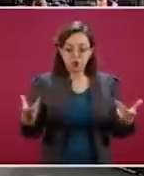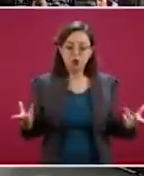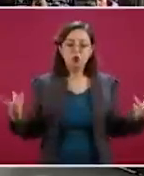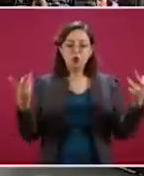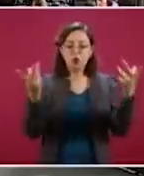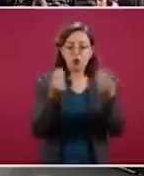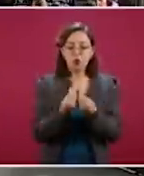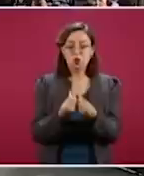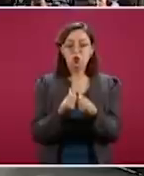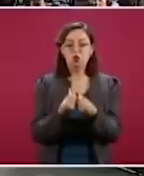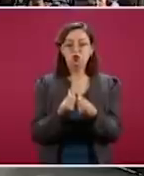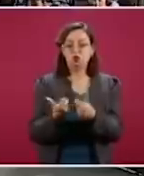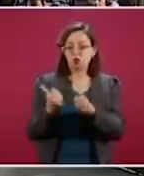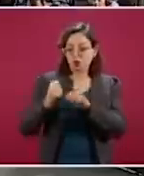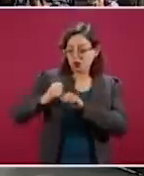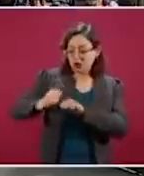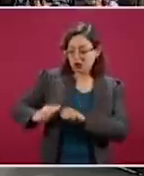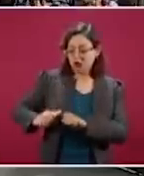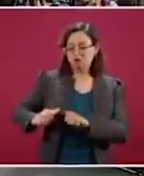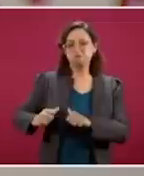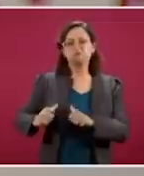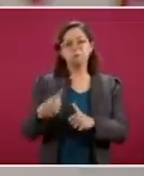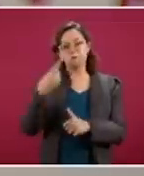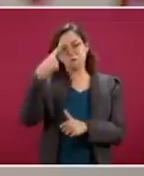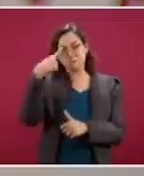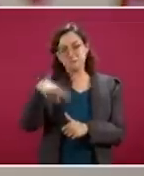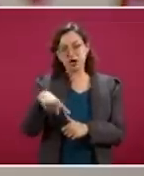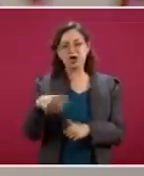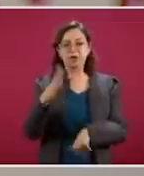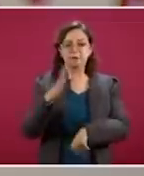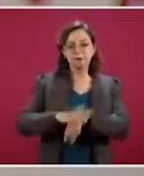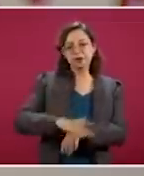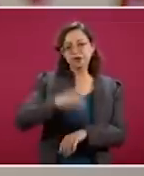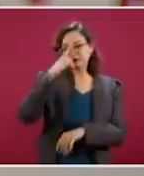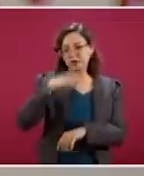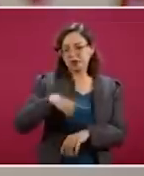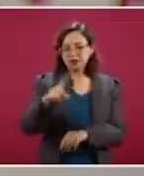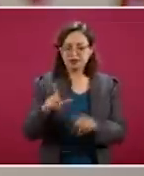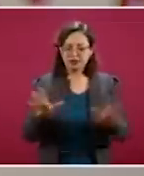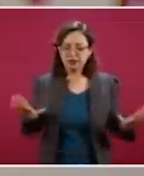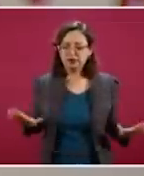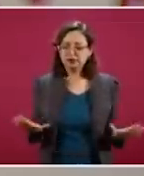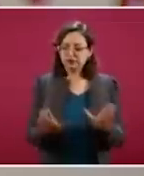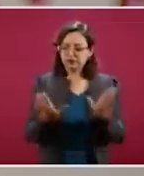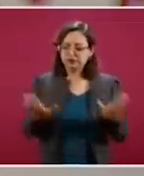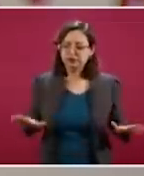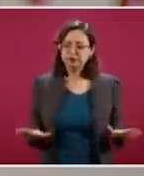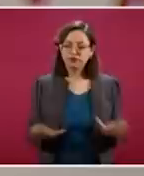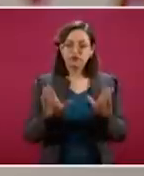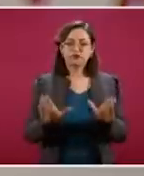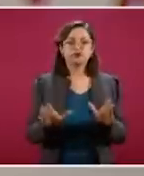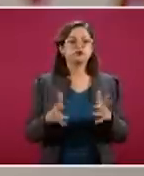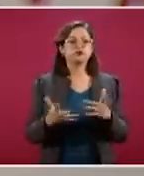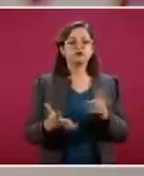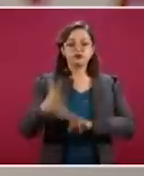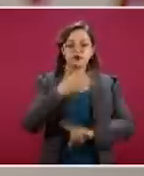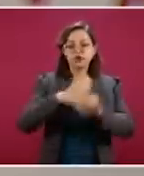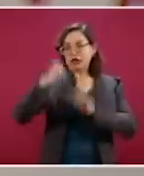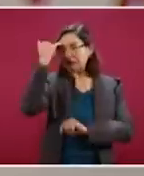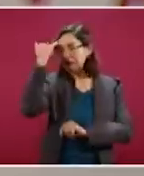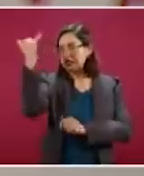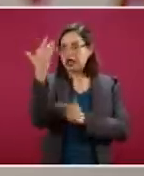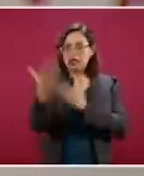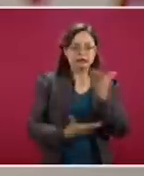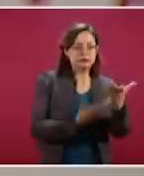unamos con la autoridad y tratemos de facilitar, de promover, de prestar las mejores ideas, de